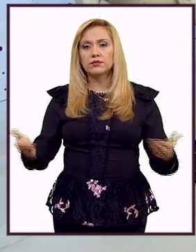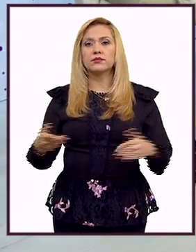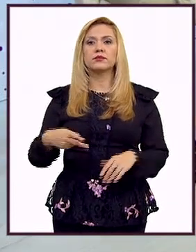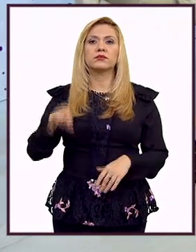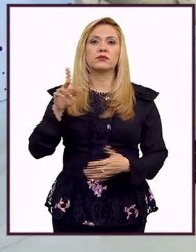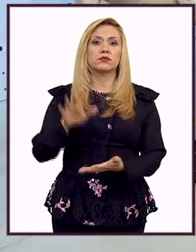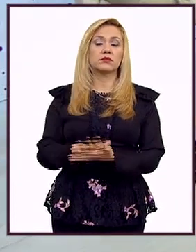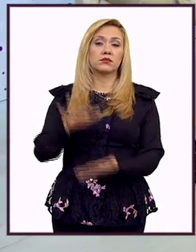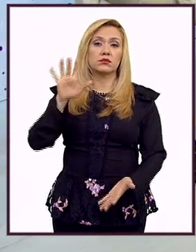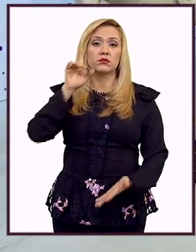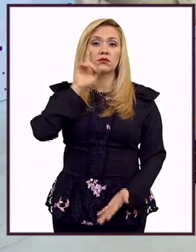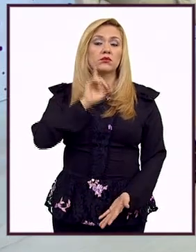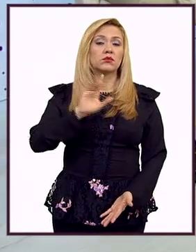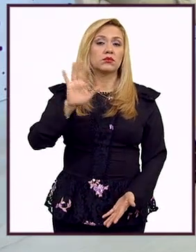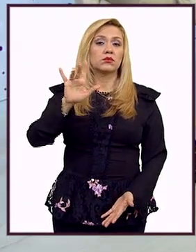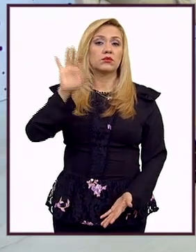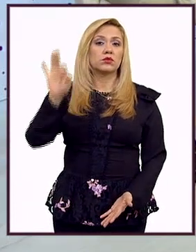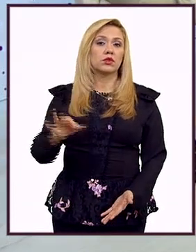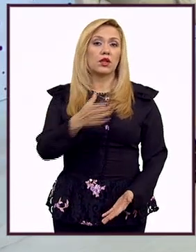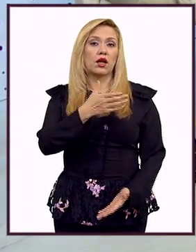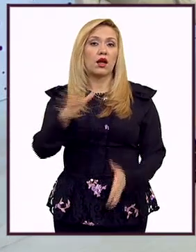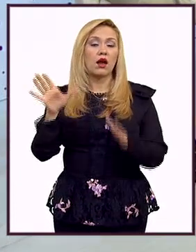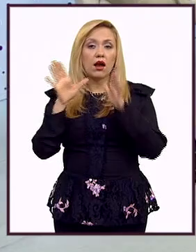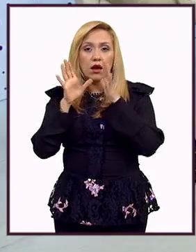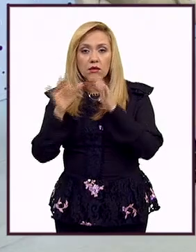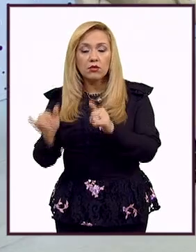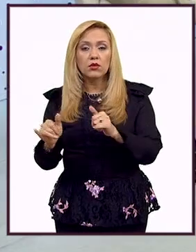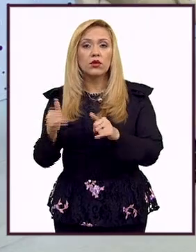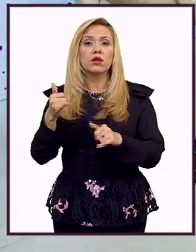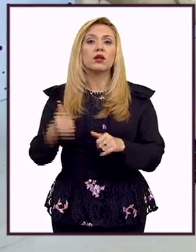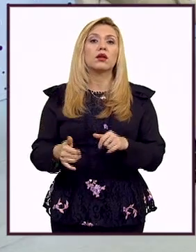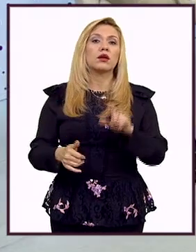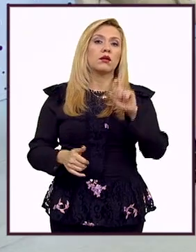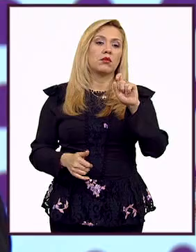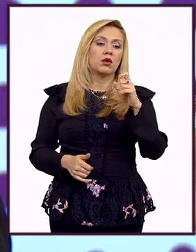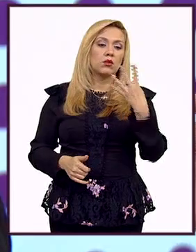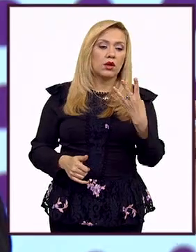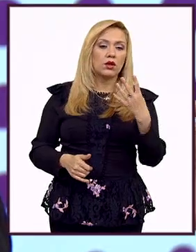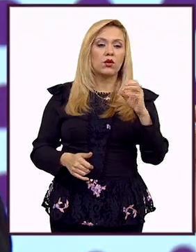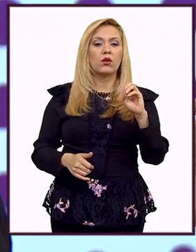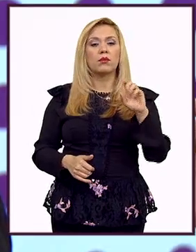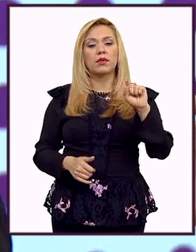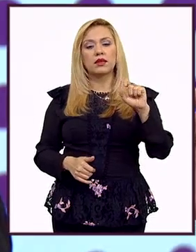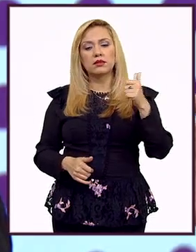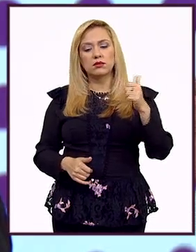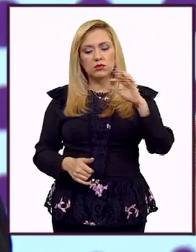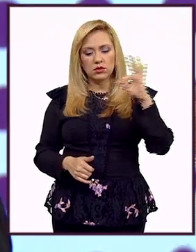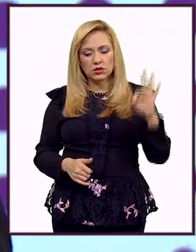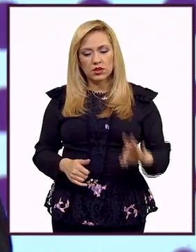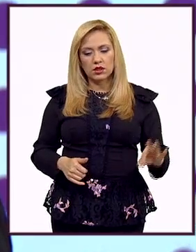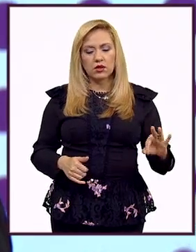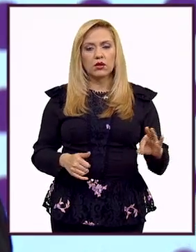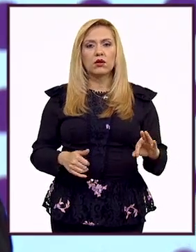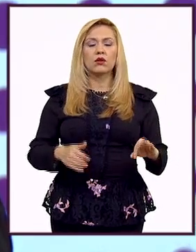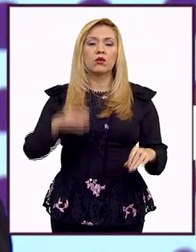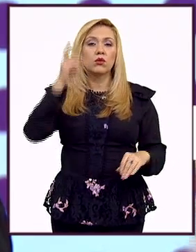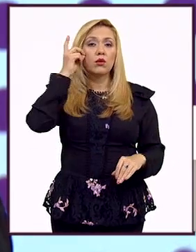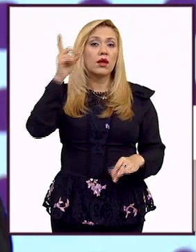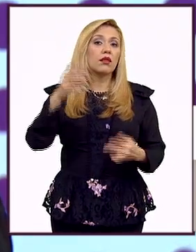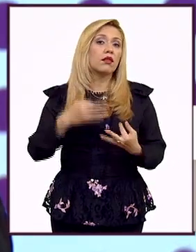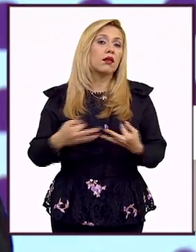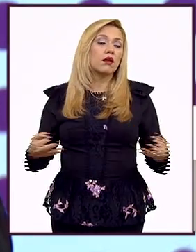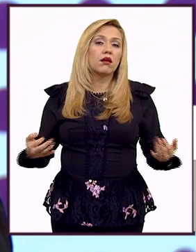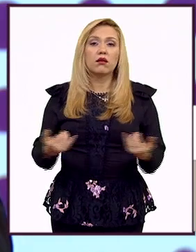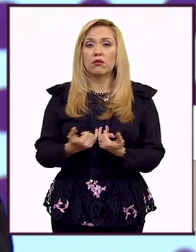más del 50% de la población en lo rural, solo más o menos el 24-26%, si no estoy mal, son titulares de la tierra o de las